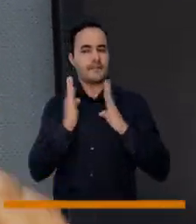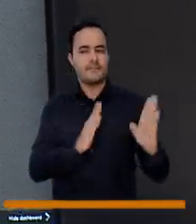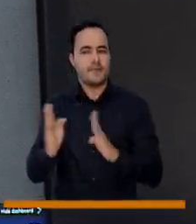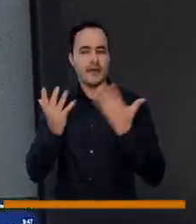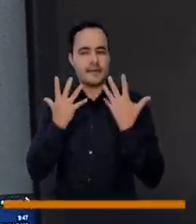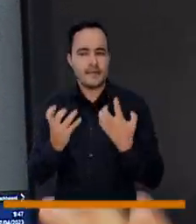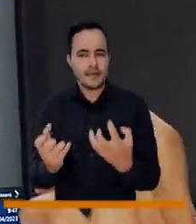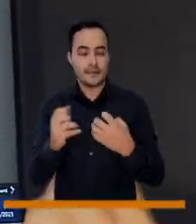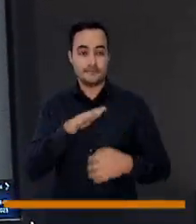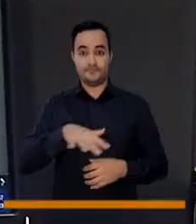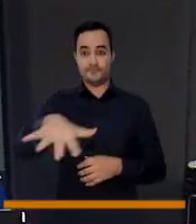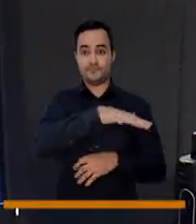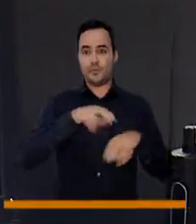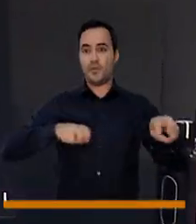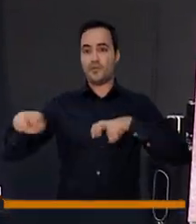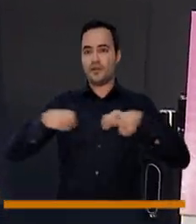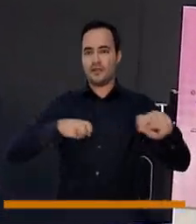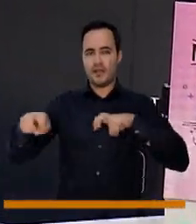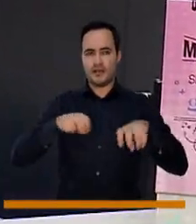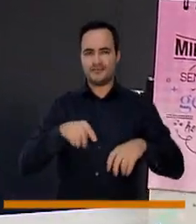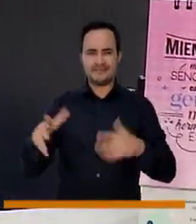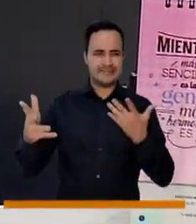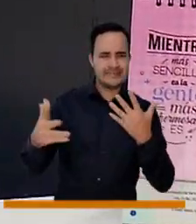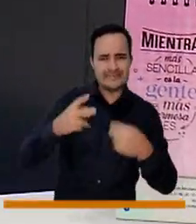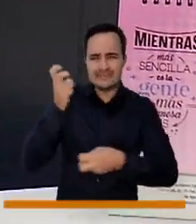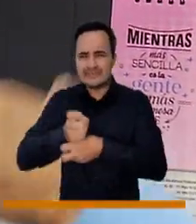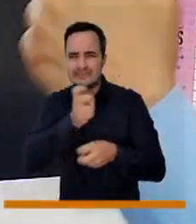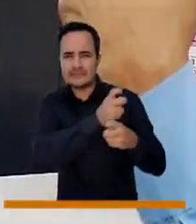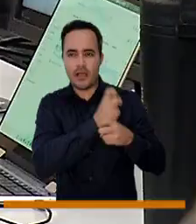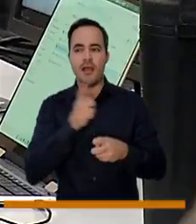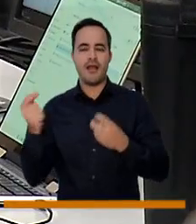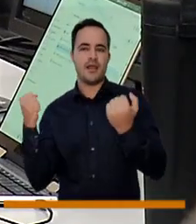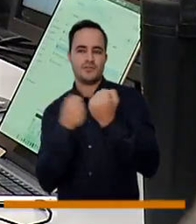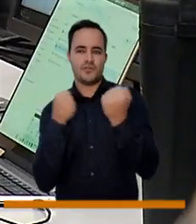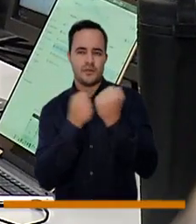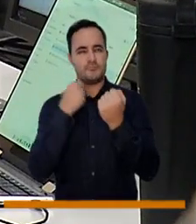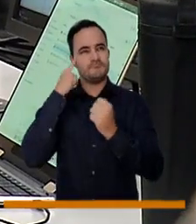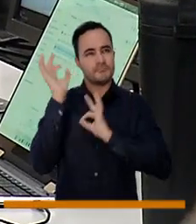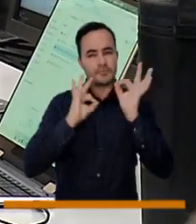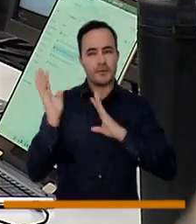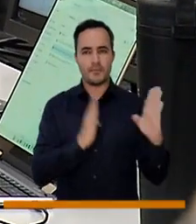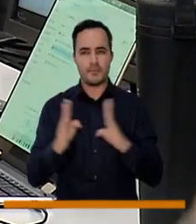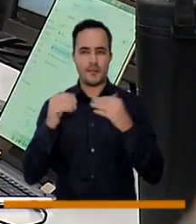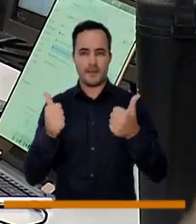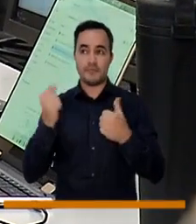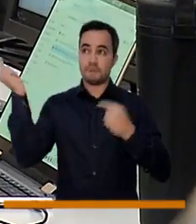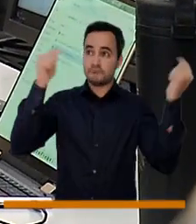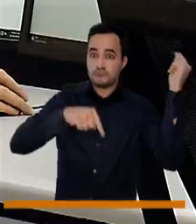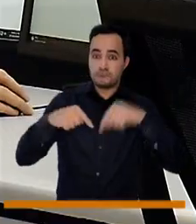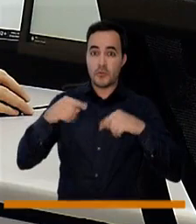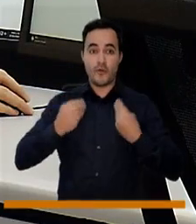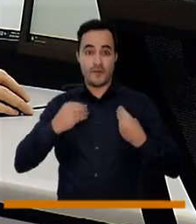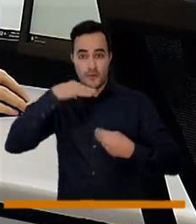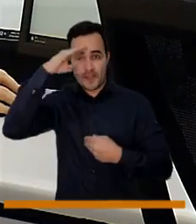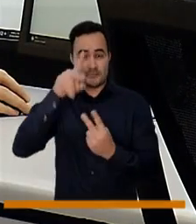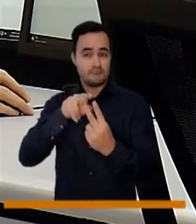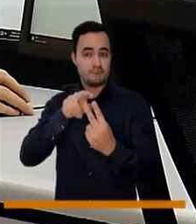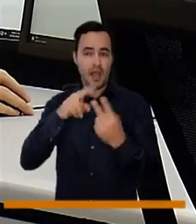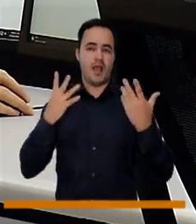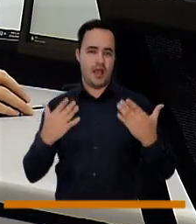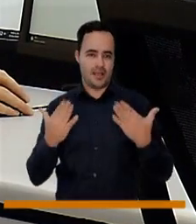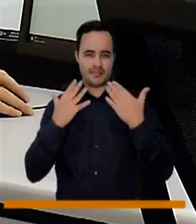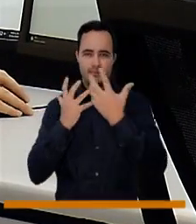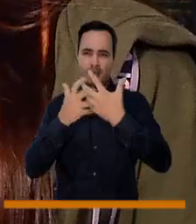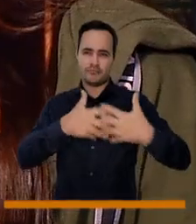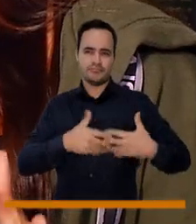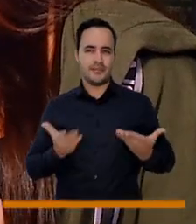CITRA continuará gestionando y planificando la movilidad para mejorar la calidad de vida no solamente de los habitantes de Medellín, sino de quienes nos